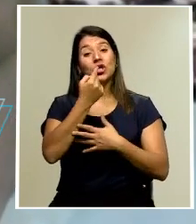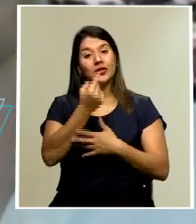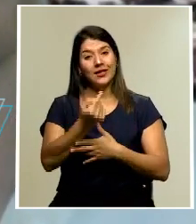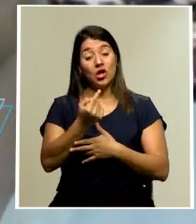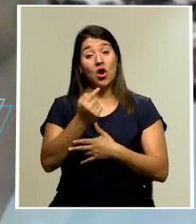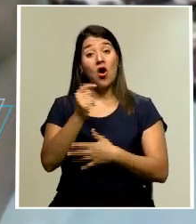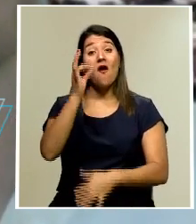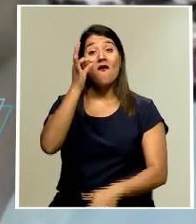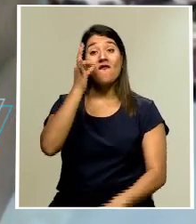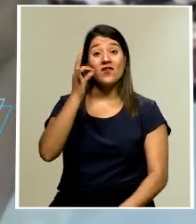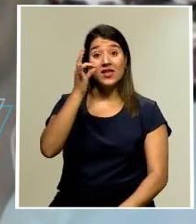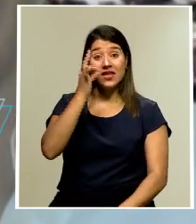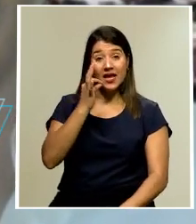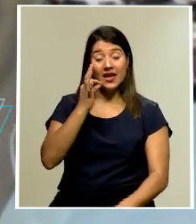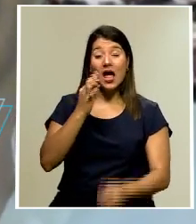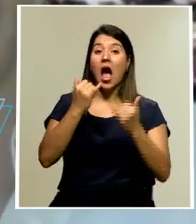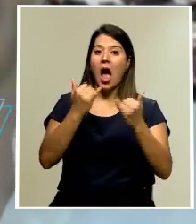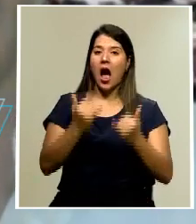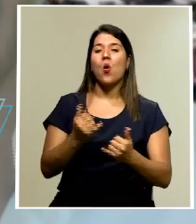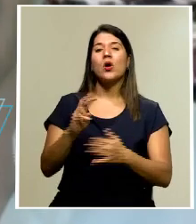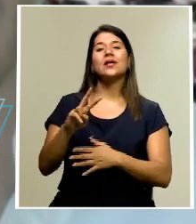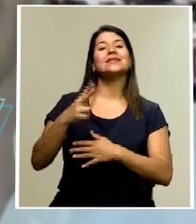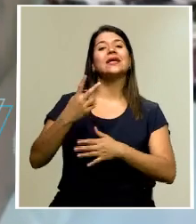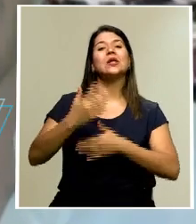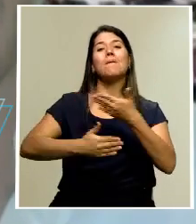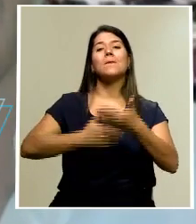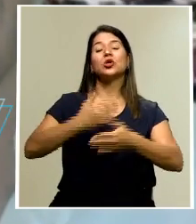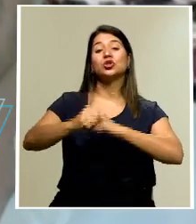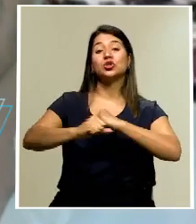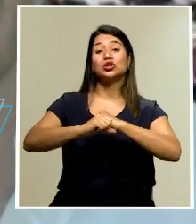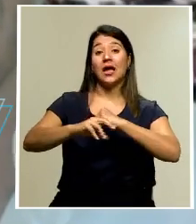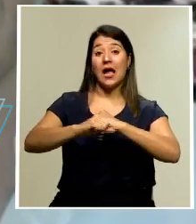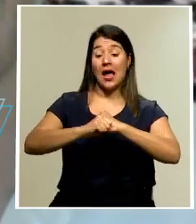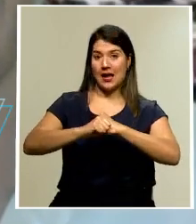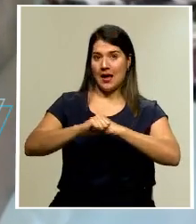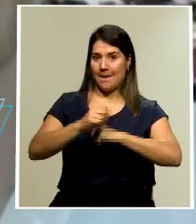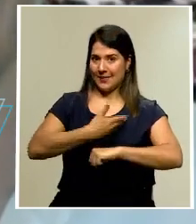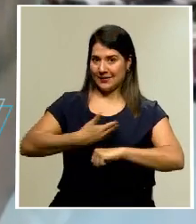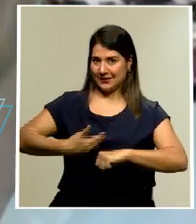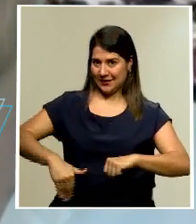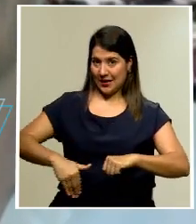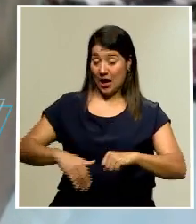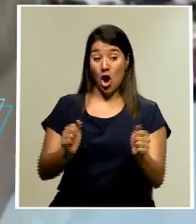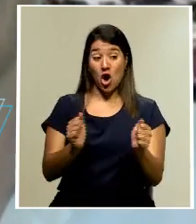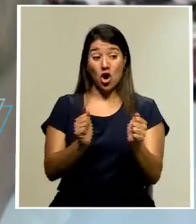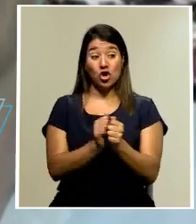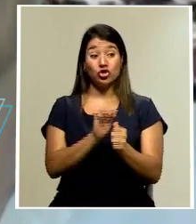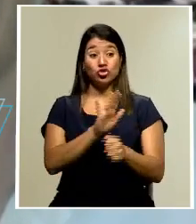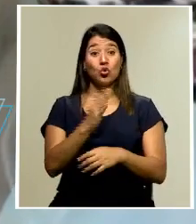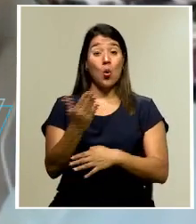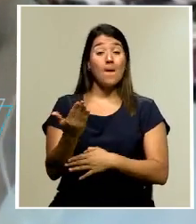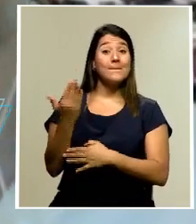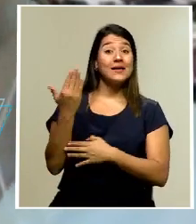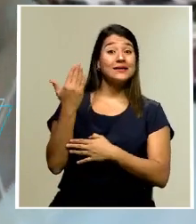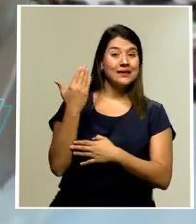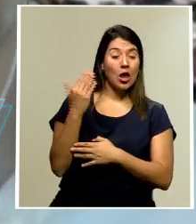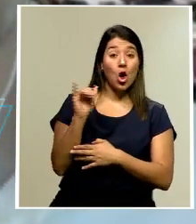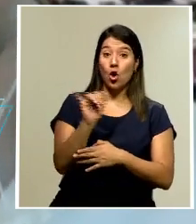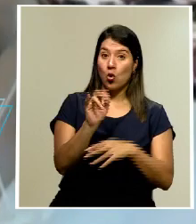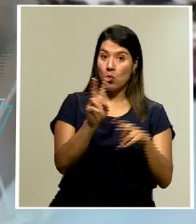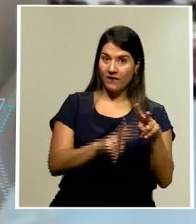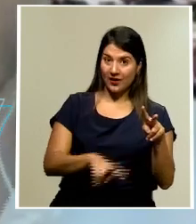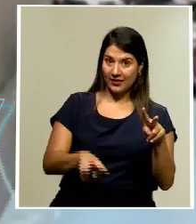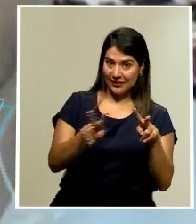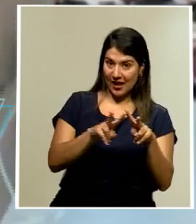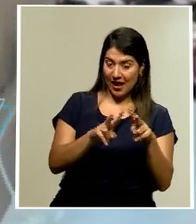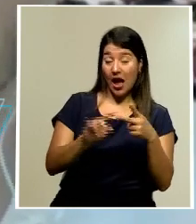María Figueres camina a una segunda campaña presidencial con su pasado como ventaja y como lastre.